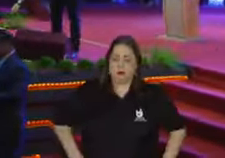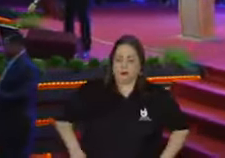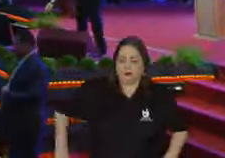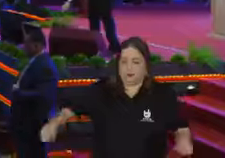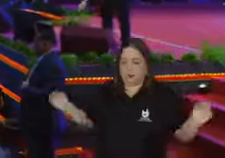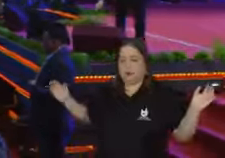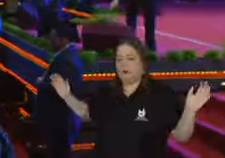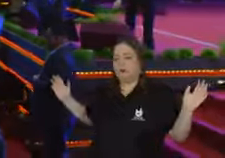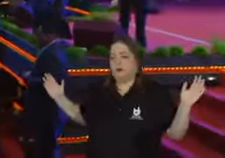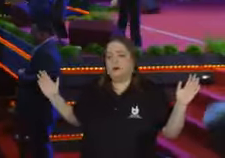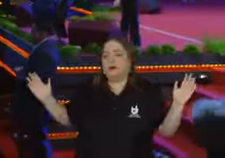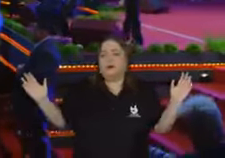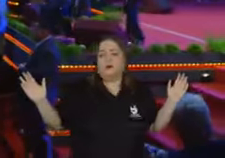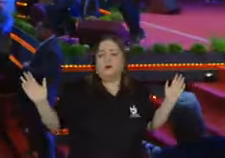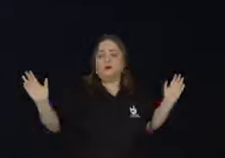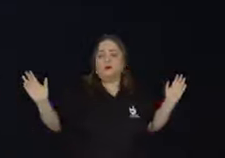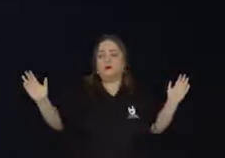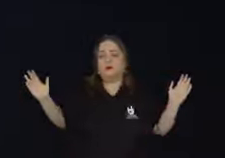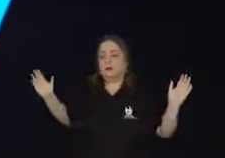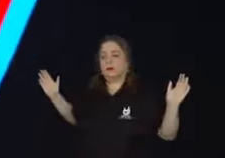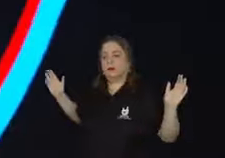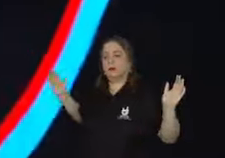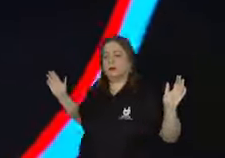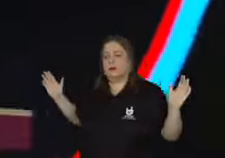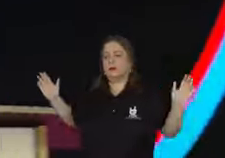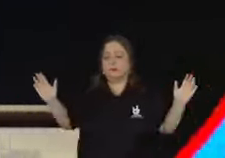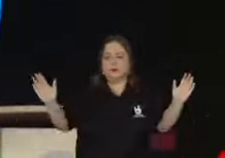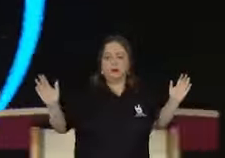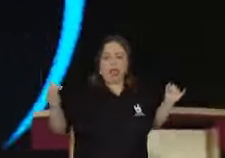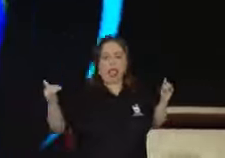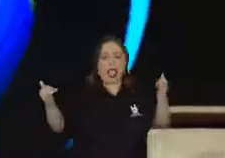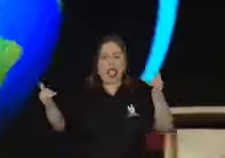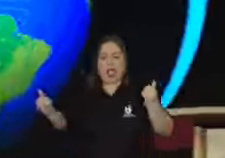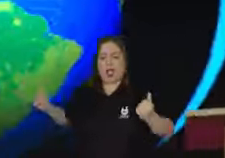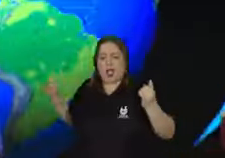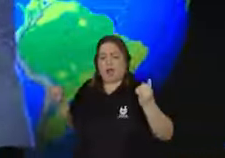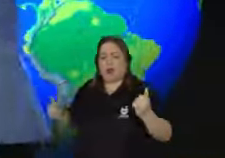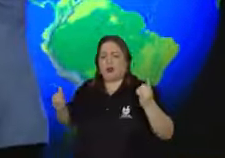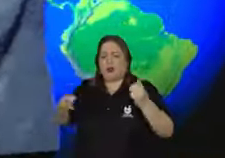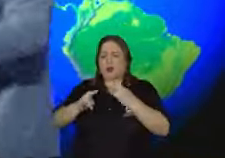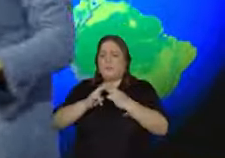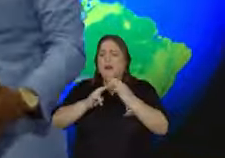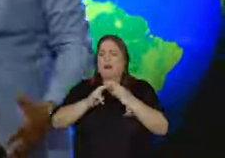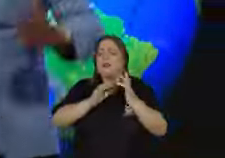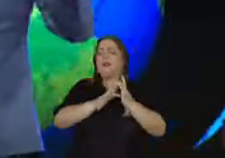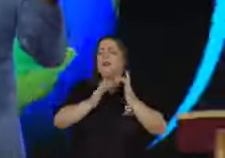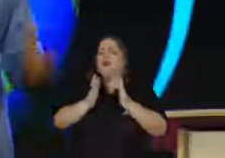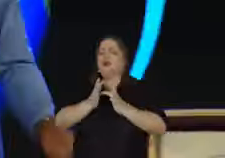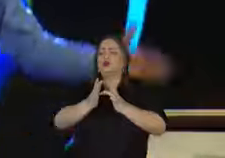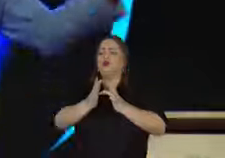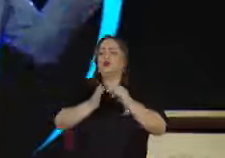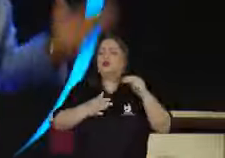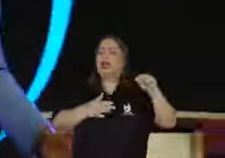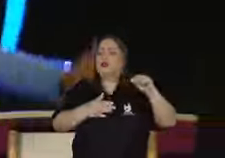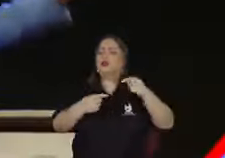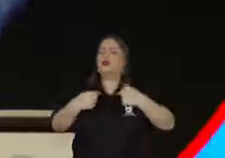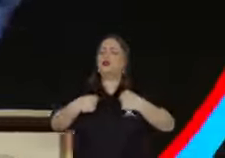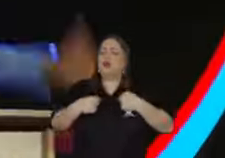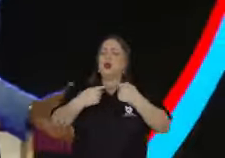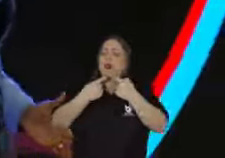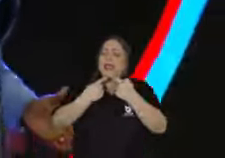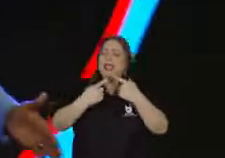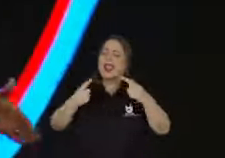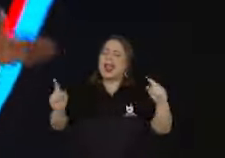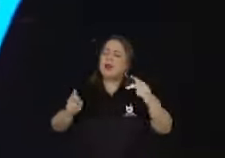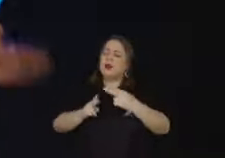declaro una palabra, vientres estériles ahora mismo, en el nombre de Jesús de Nazaret. Yo declaro en el nombre de